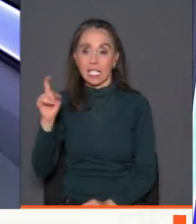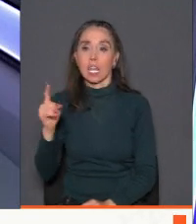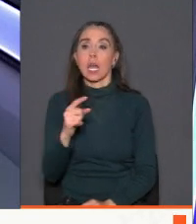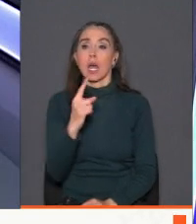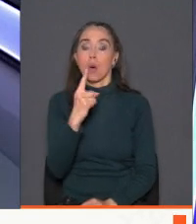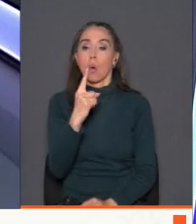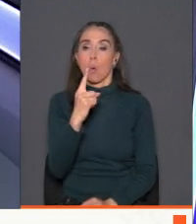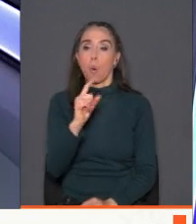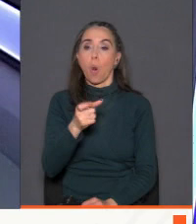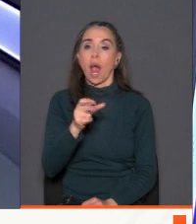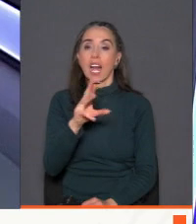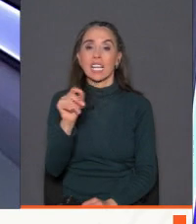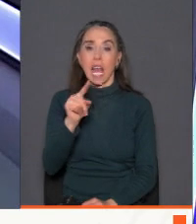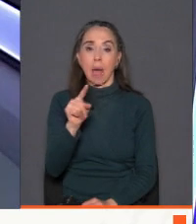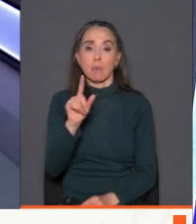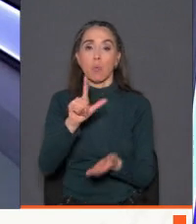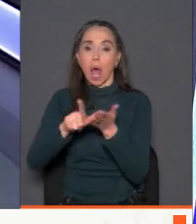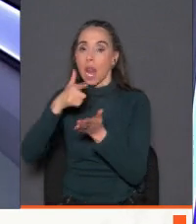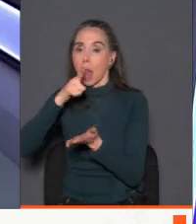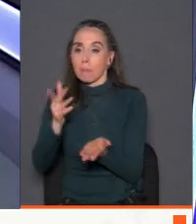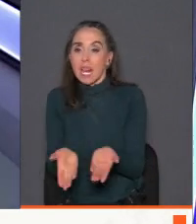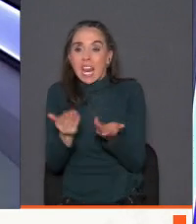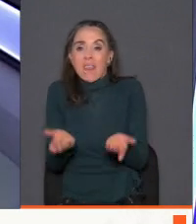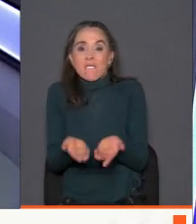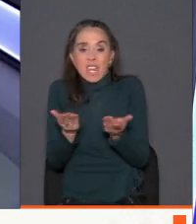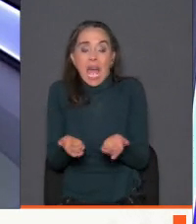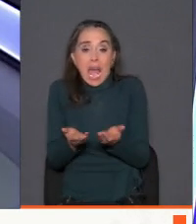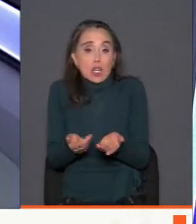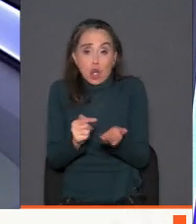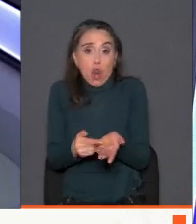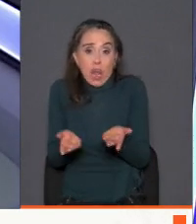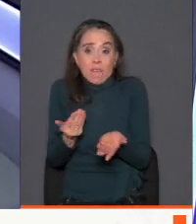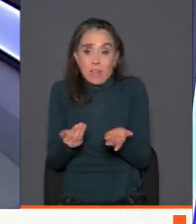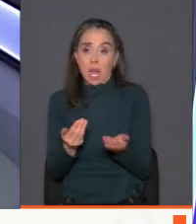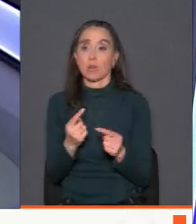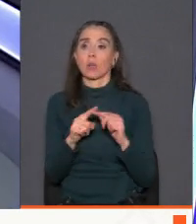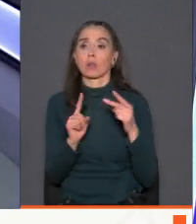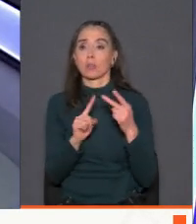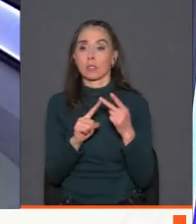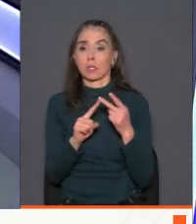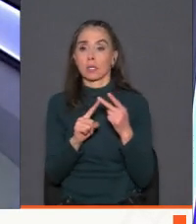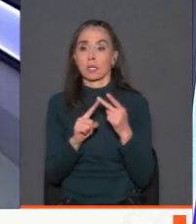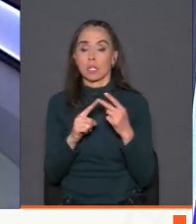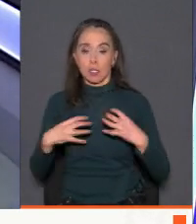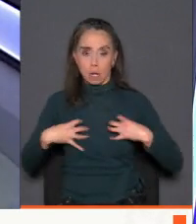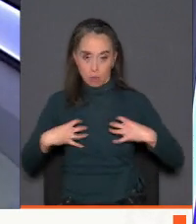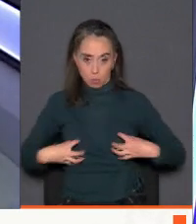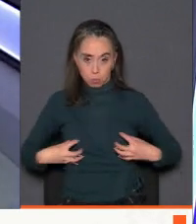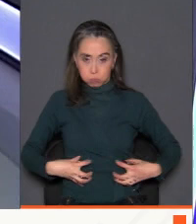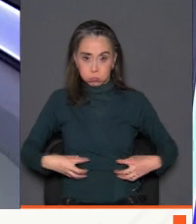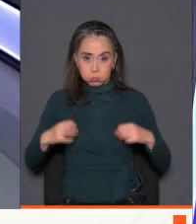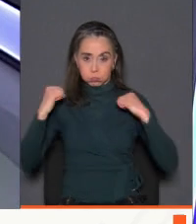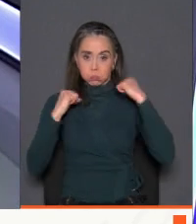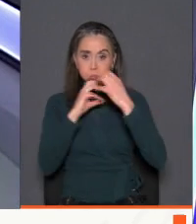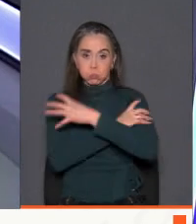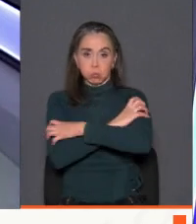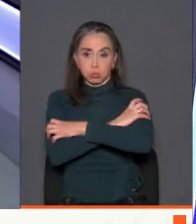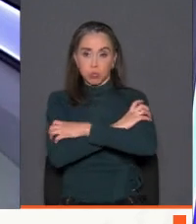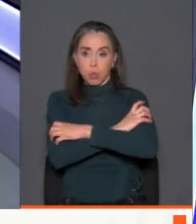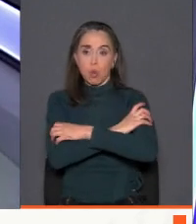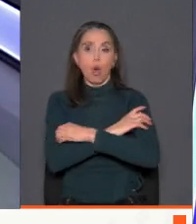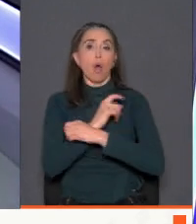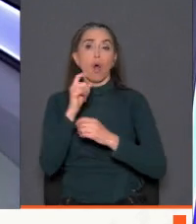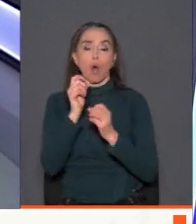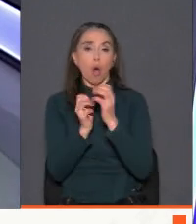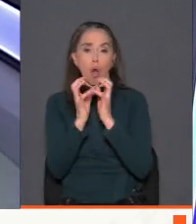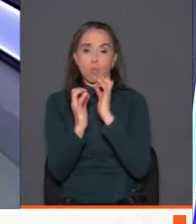ahí poner sus apuntes, todo. Livianita. Livianita. Y además tiene otra característica, que tiene músculos artificiales, que es esta parte central, que